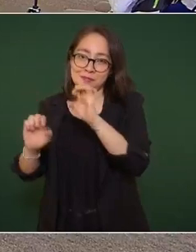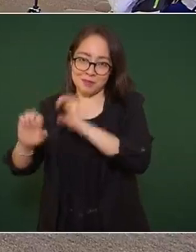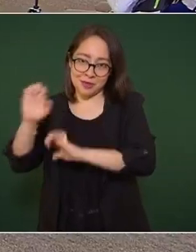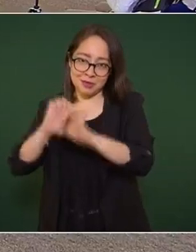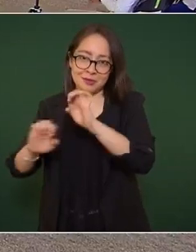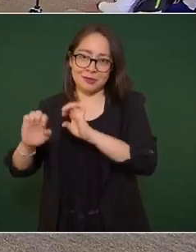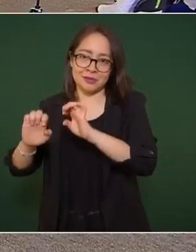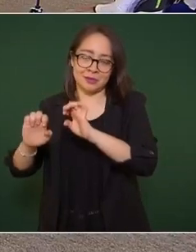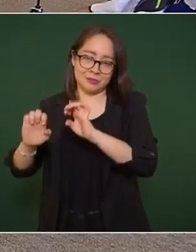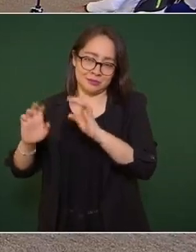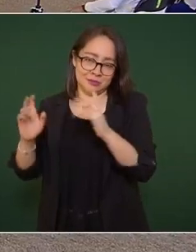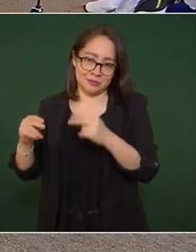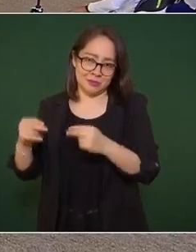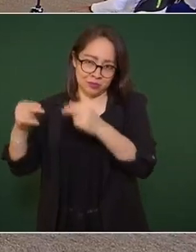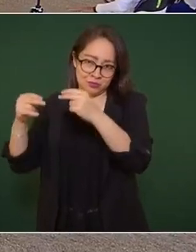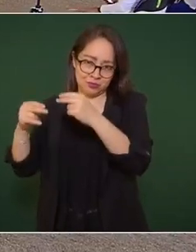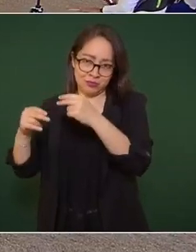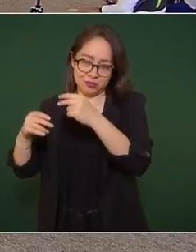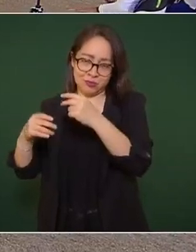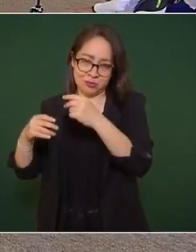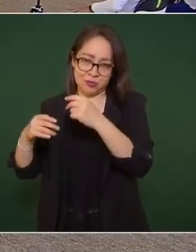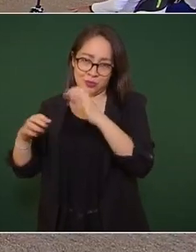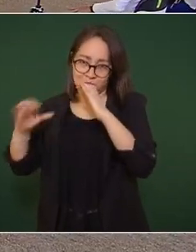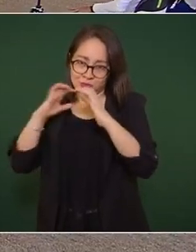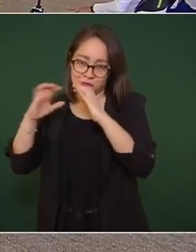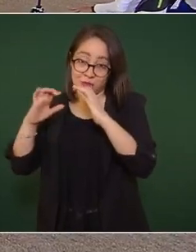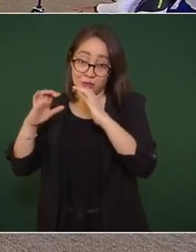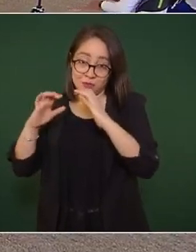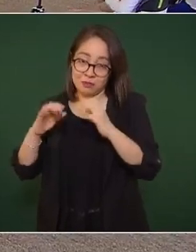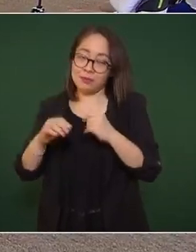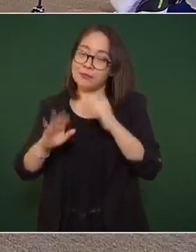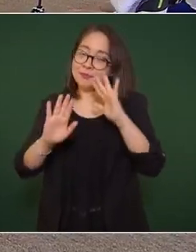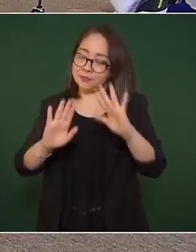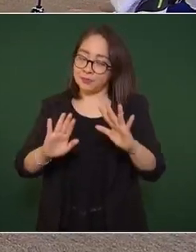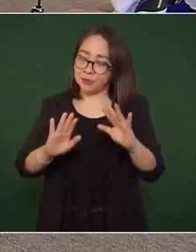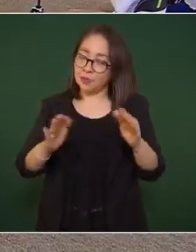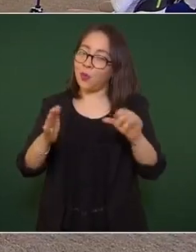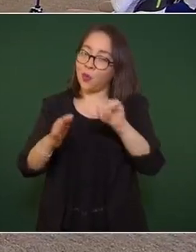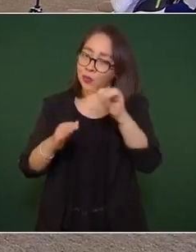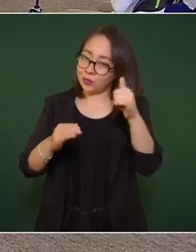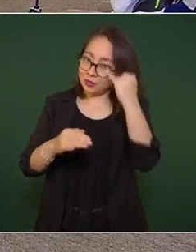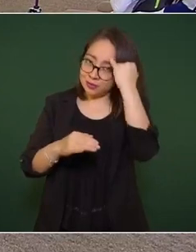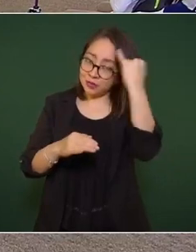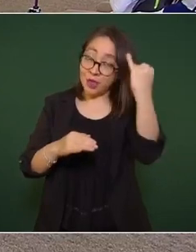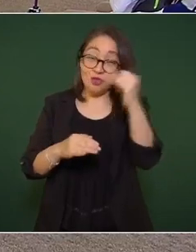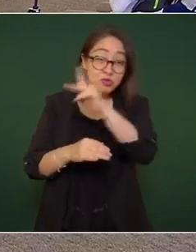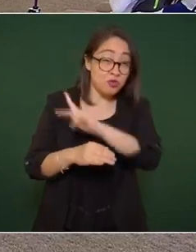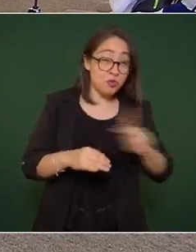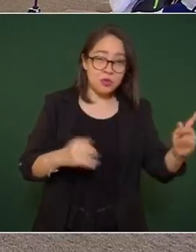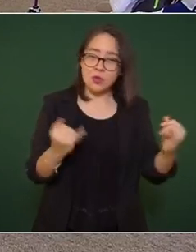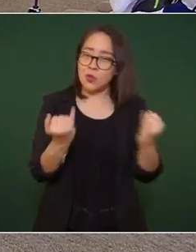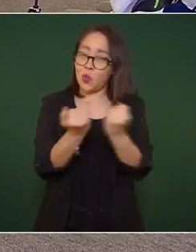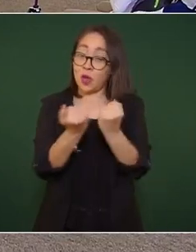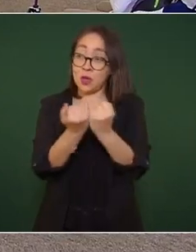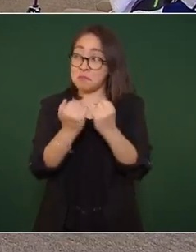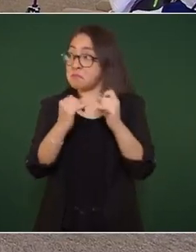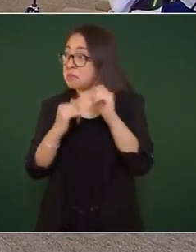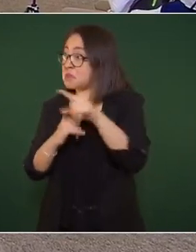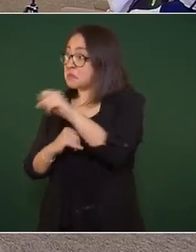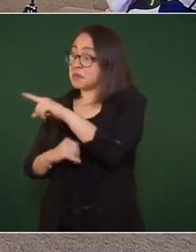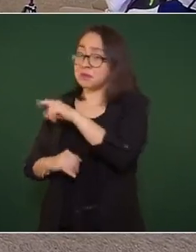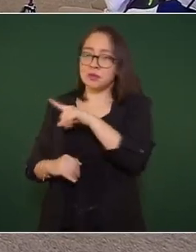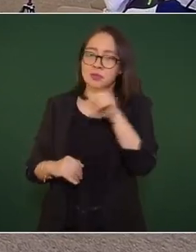no todos son iguales. Hay excepciones. Y donde hay más excepciones honrosas